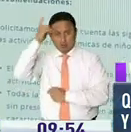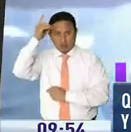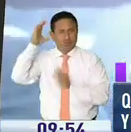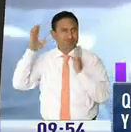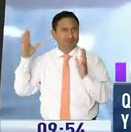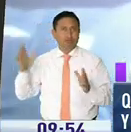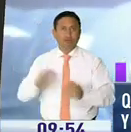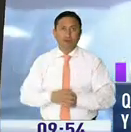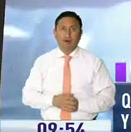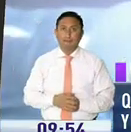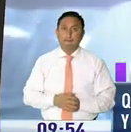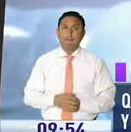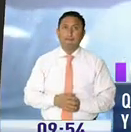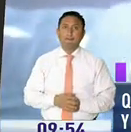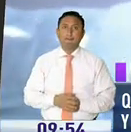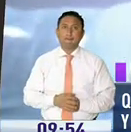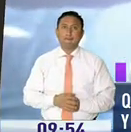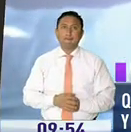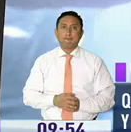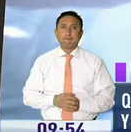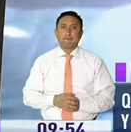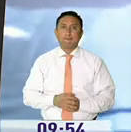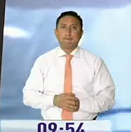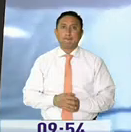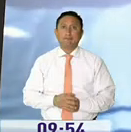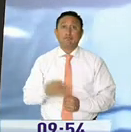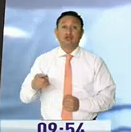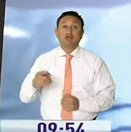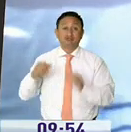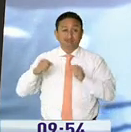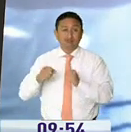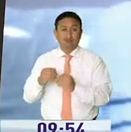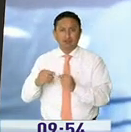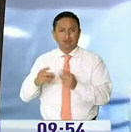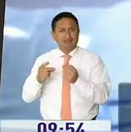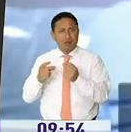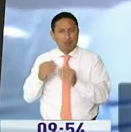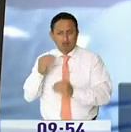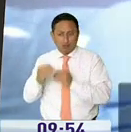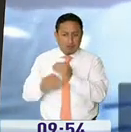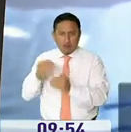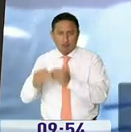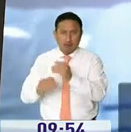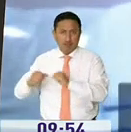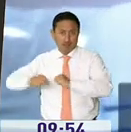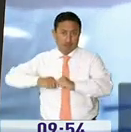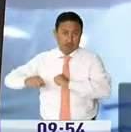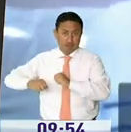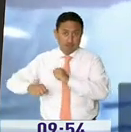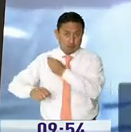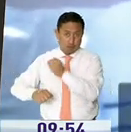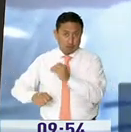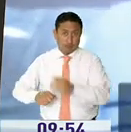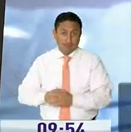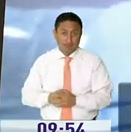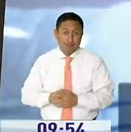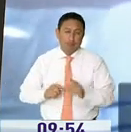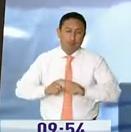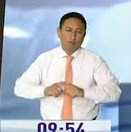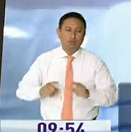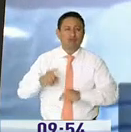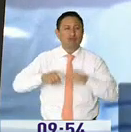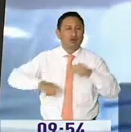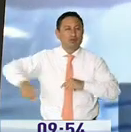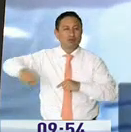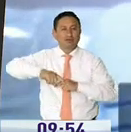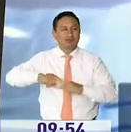exceso. Entonces yo creo que ya es un instante en que ellos tratan de avanzar lo más posible en las actividades con los chicos. Pero como que de cierta